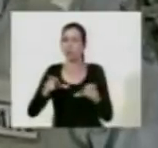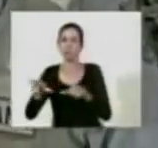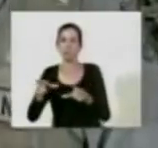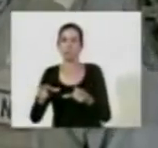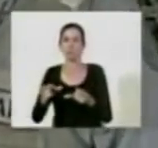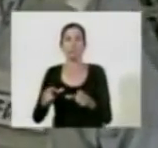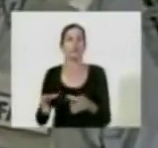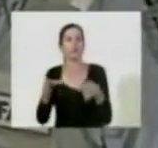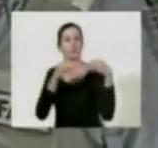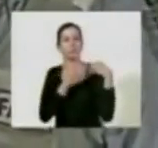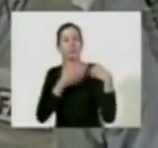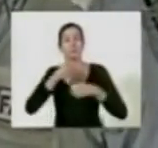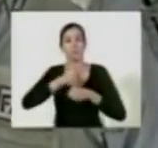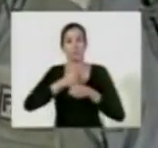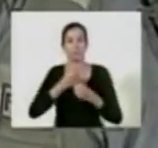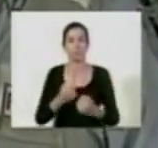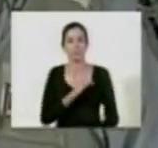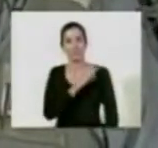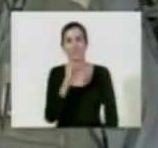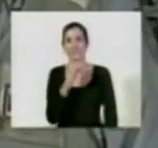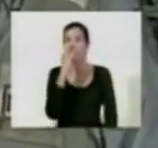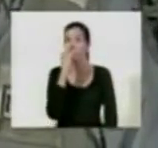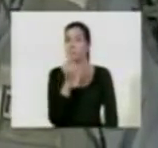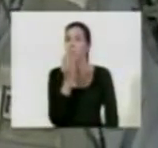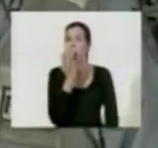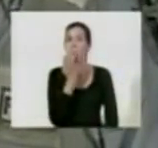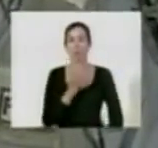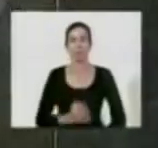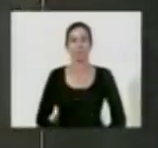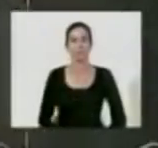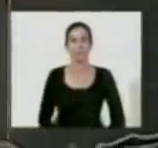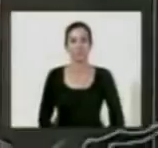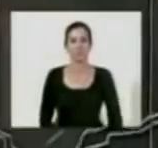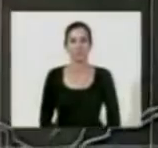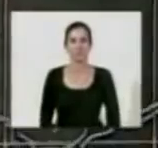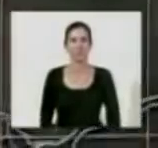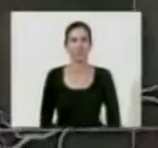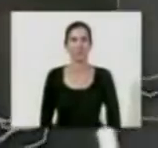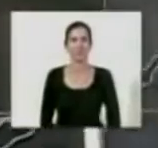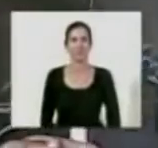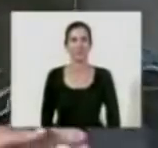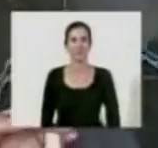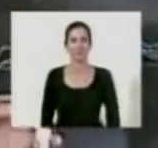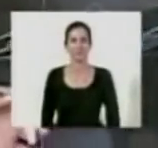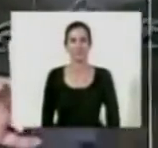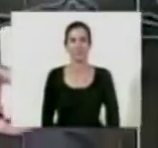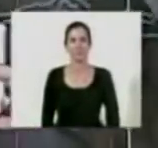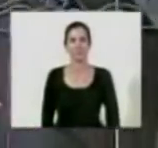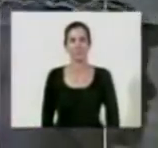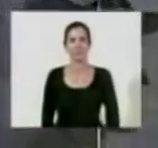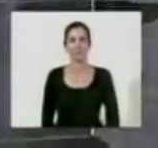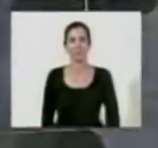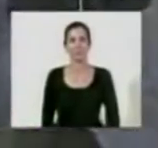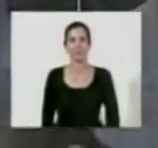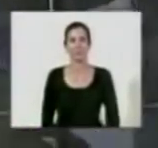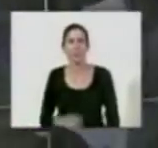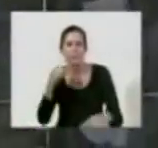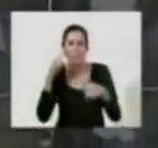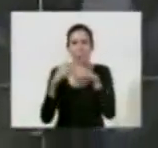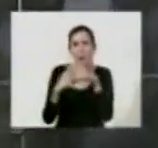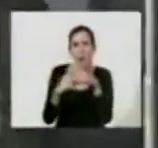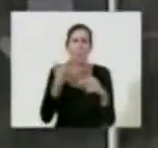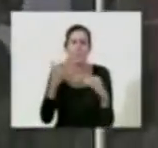Zamora. Destruido, mi mayor general. Al momento detectamos vector aéreo TIL en